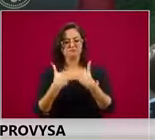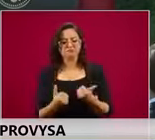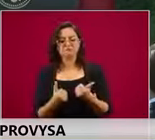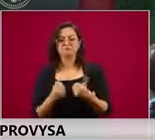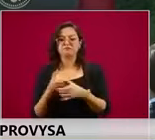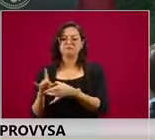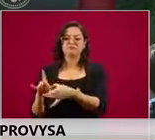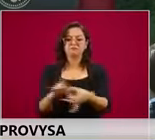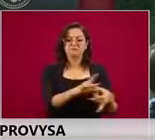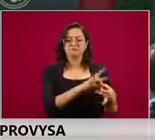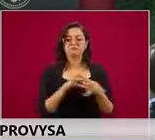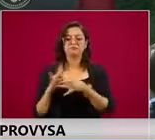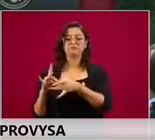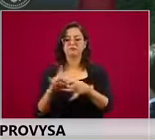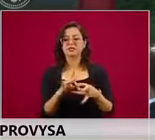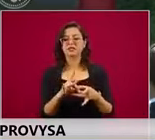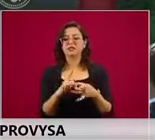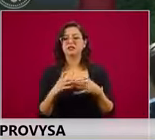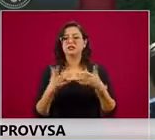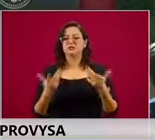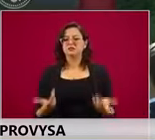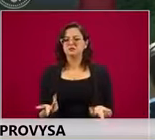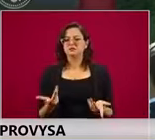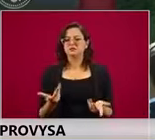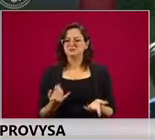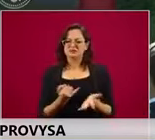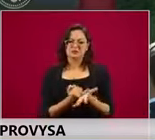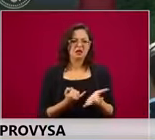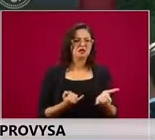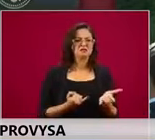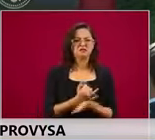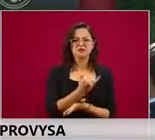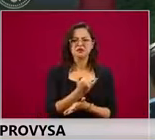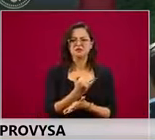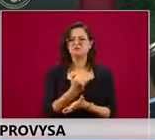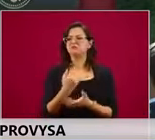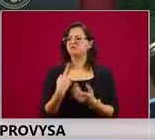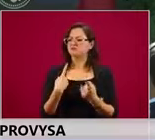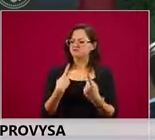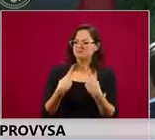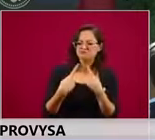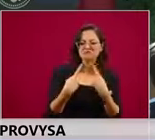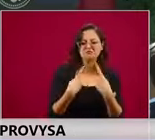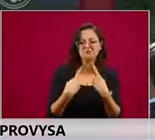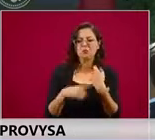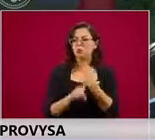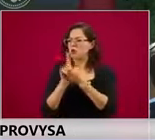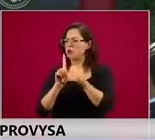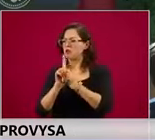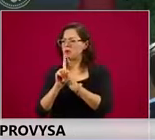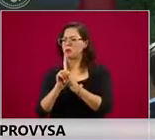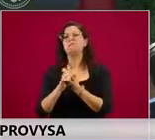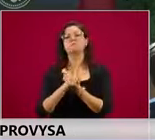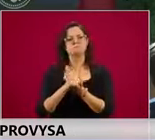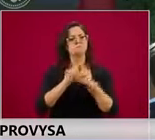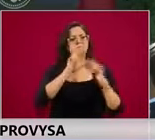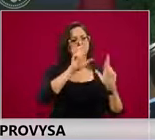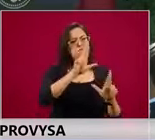La parte donde se dividen a las familias cuando son detenidas, no existió. No.